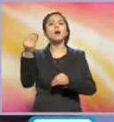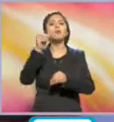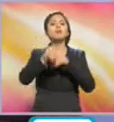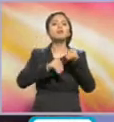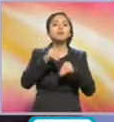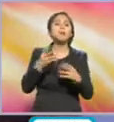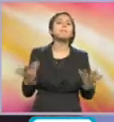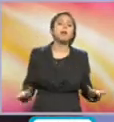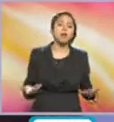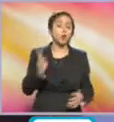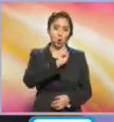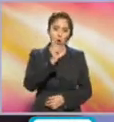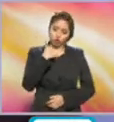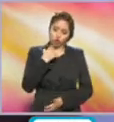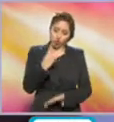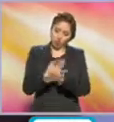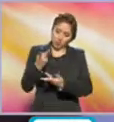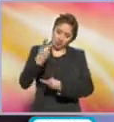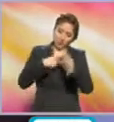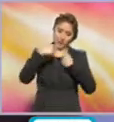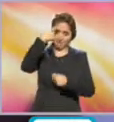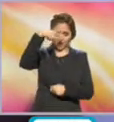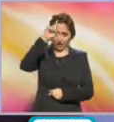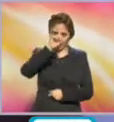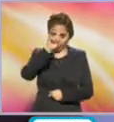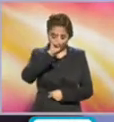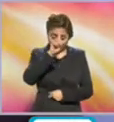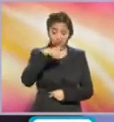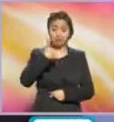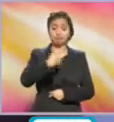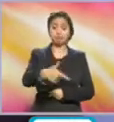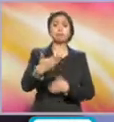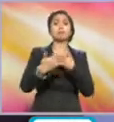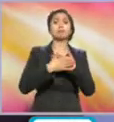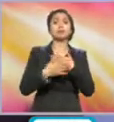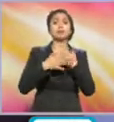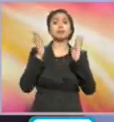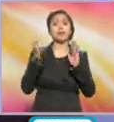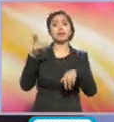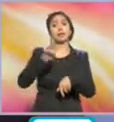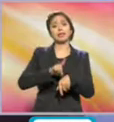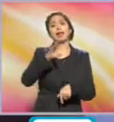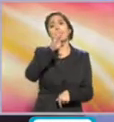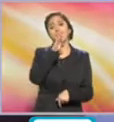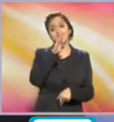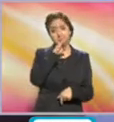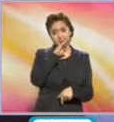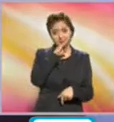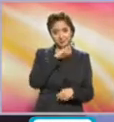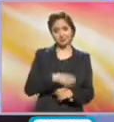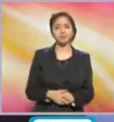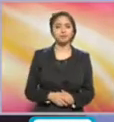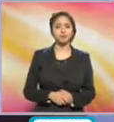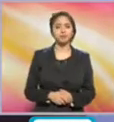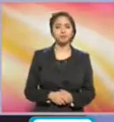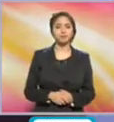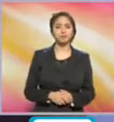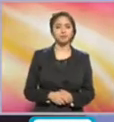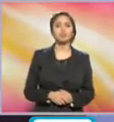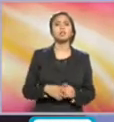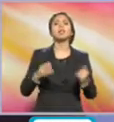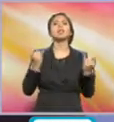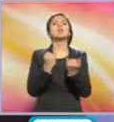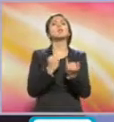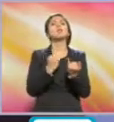poner y les voy a proponer. Pero sí, bueno, se aproxima a unos días del Día de la Madre. Sí. Está por demás